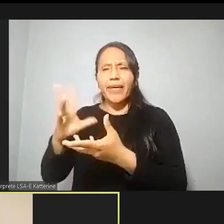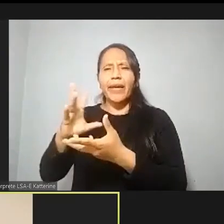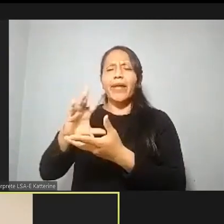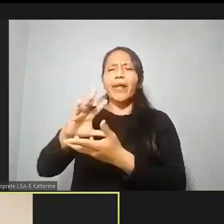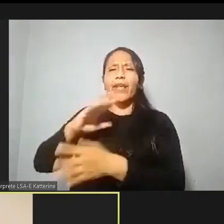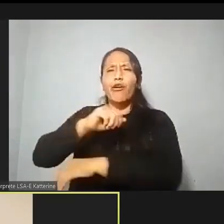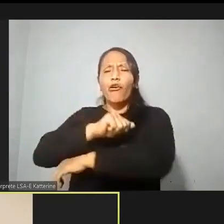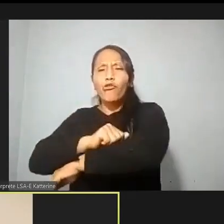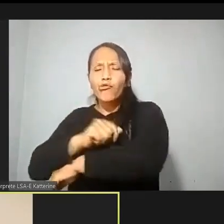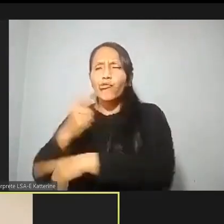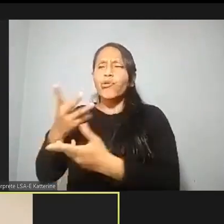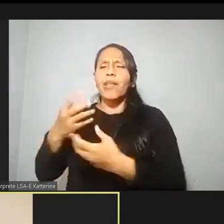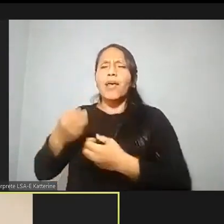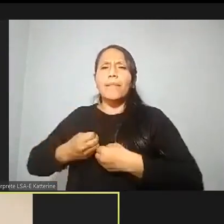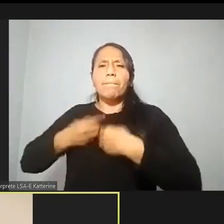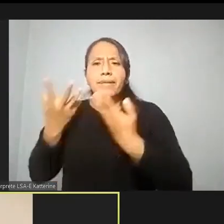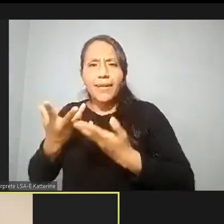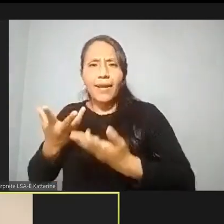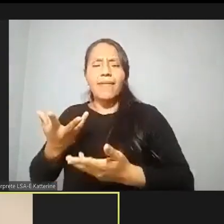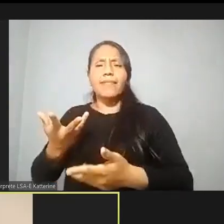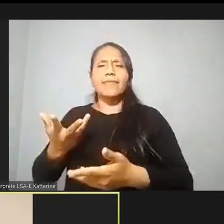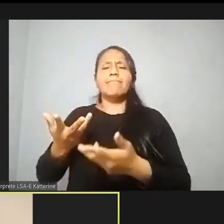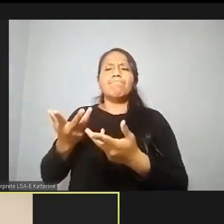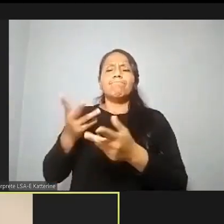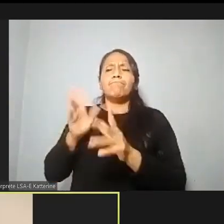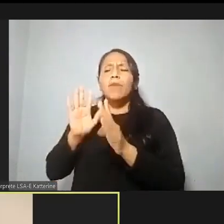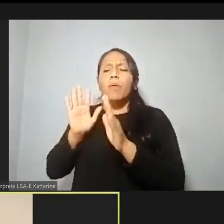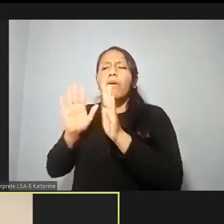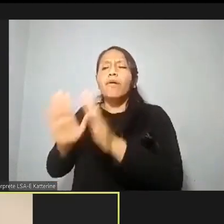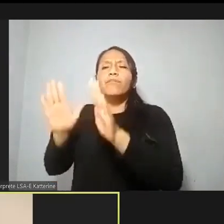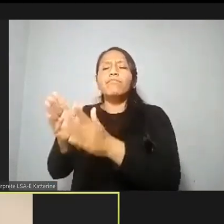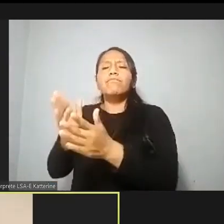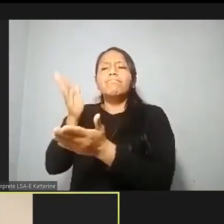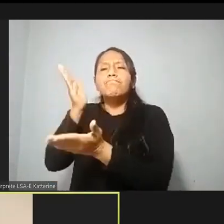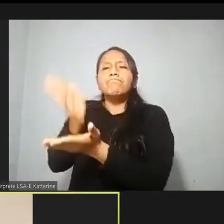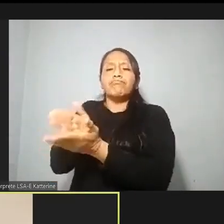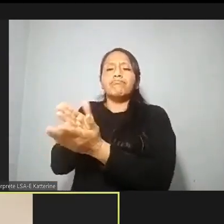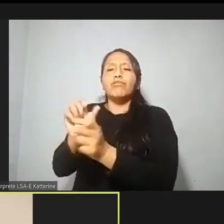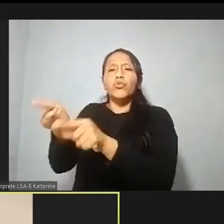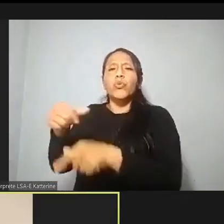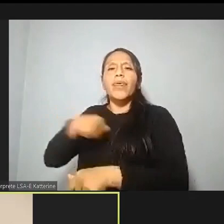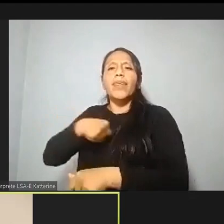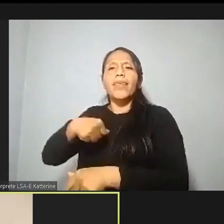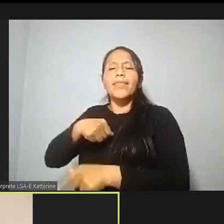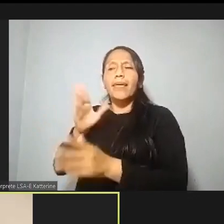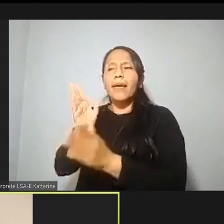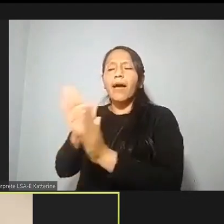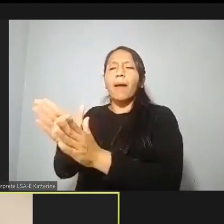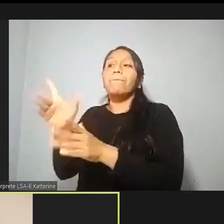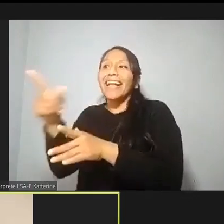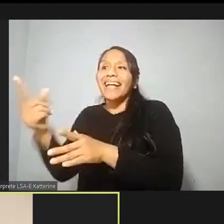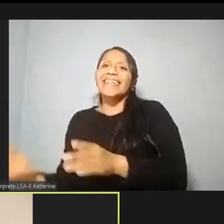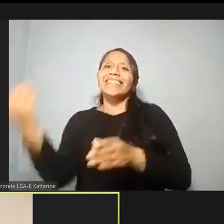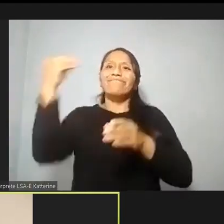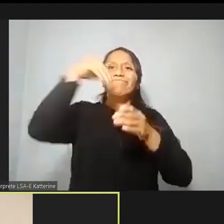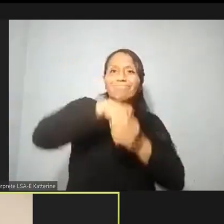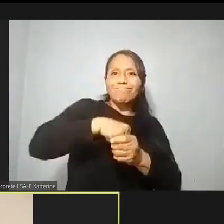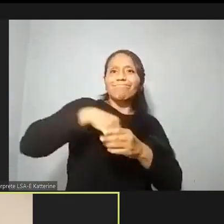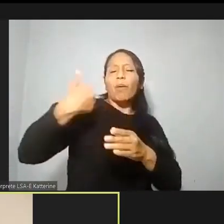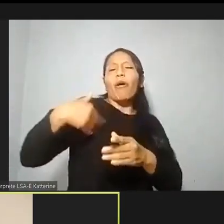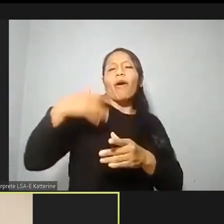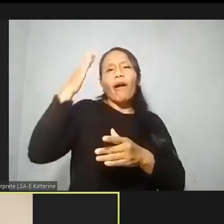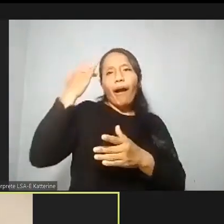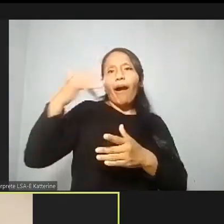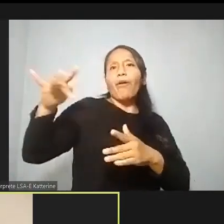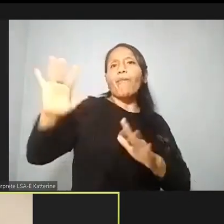de expresarse, buscando disciplinar su identidad para que entre en los ideales homogéneos que tiene la